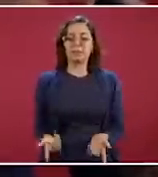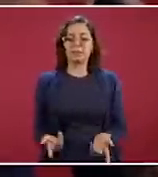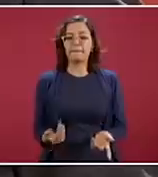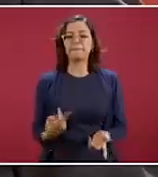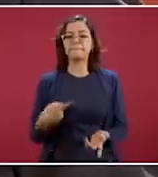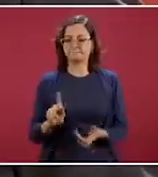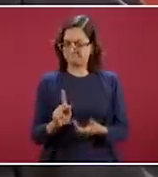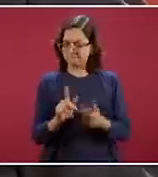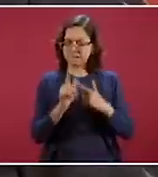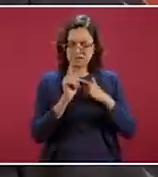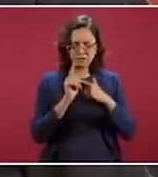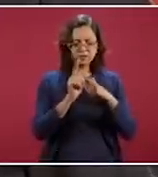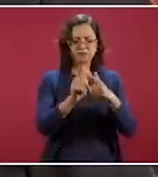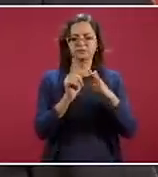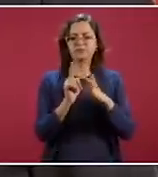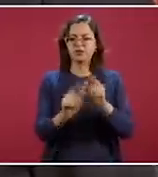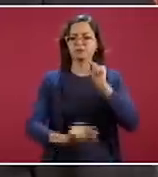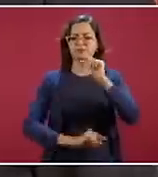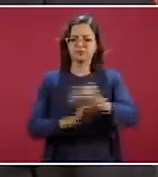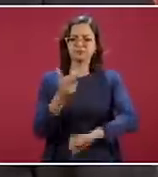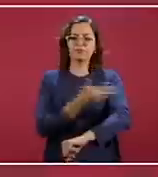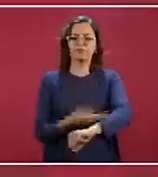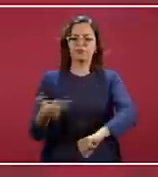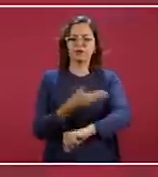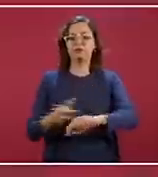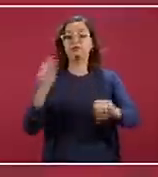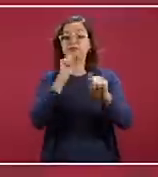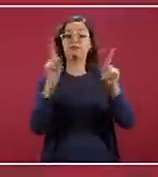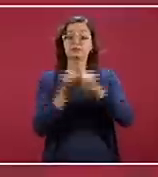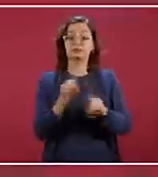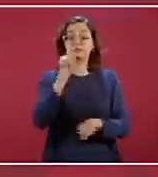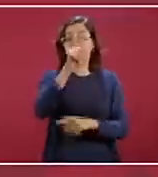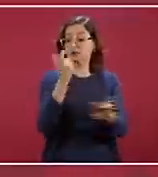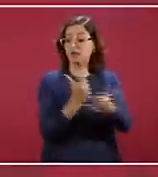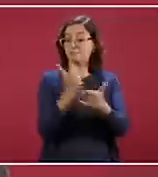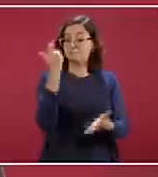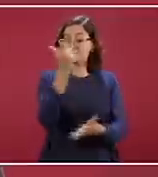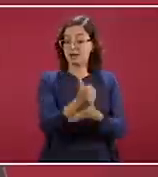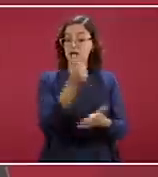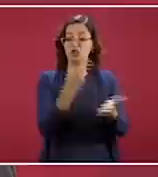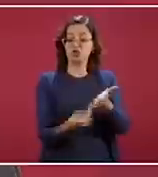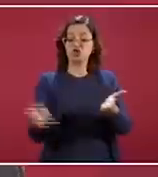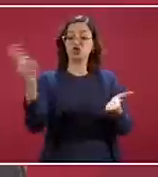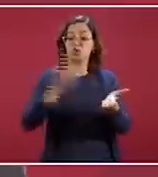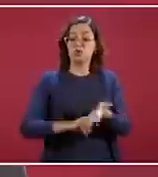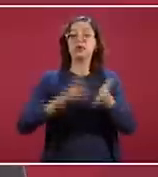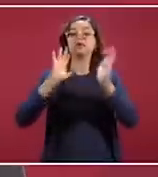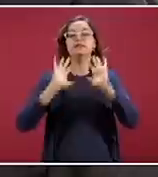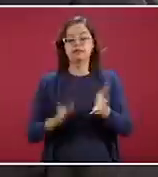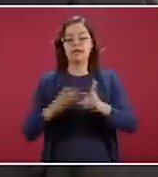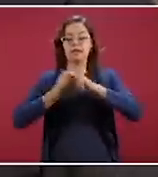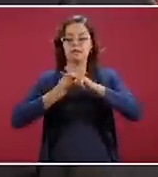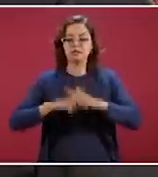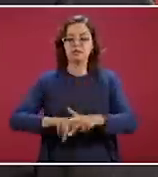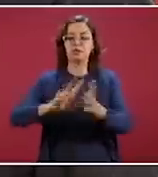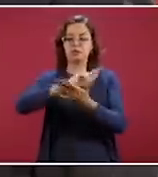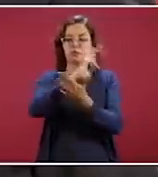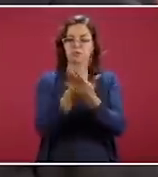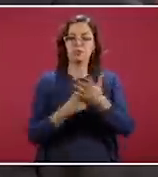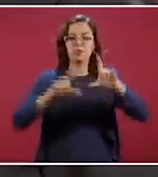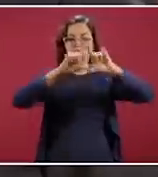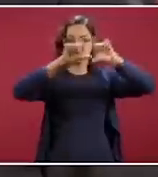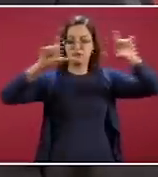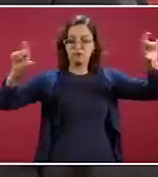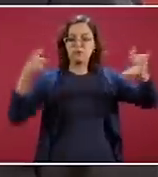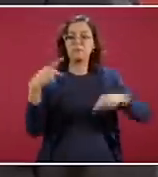se sostiene y también allá se aumentó el salario mínimo al doble. Entonces, ya hay un programa especial para la franja. Lo